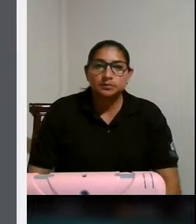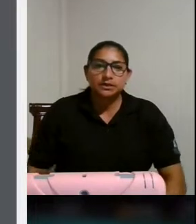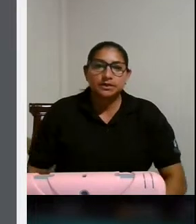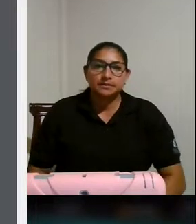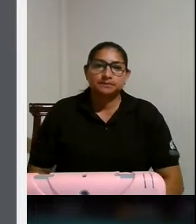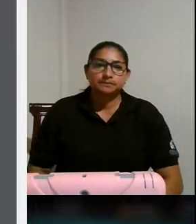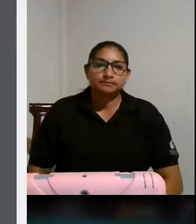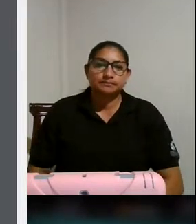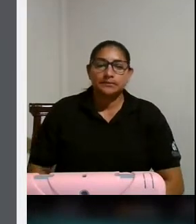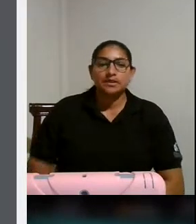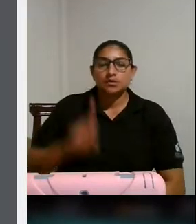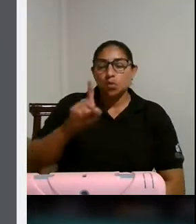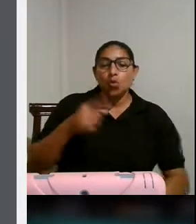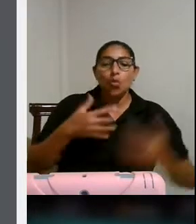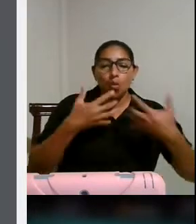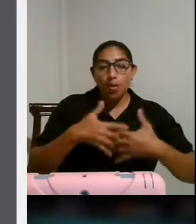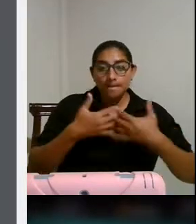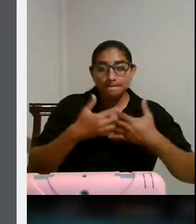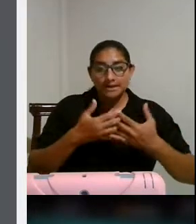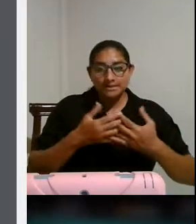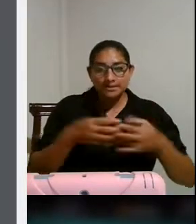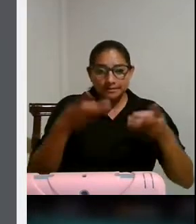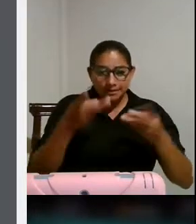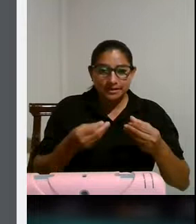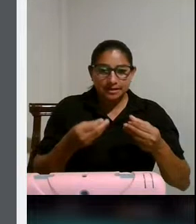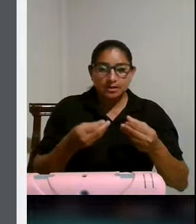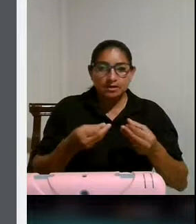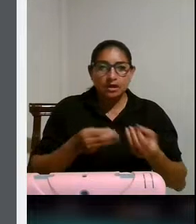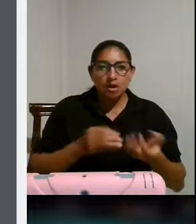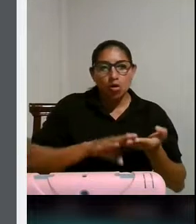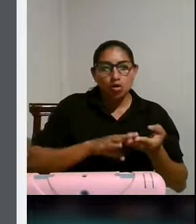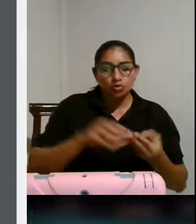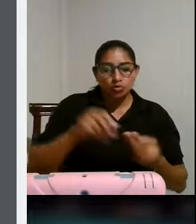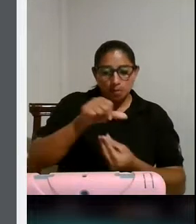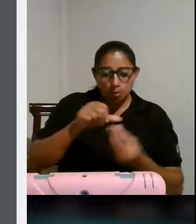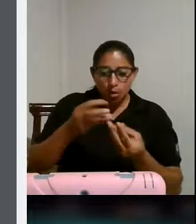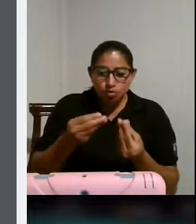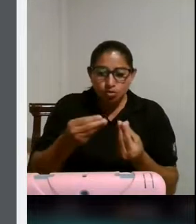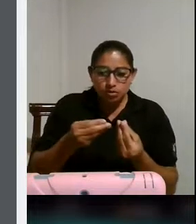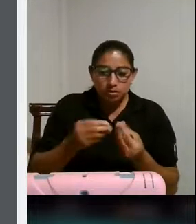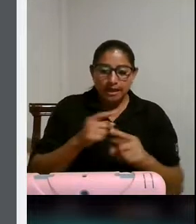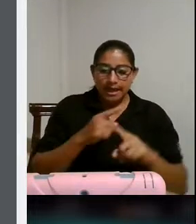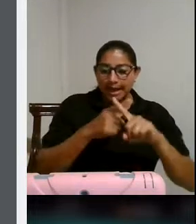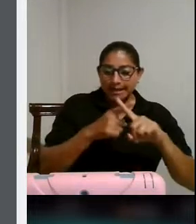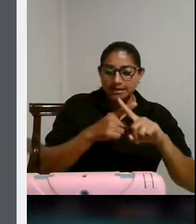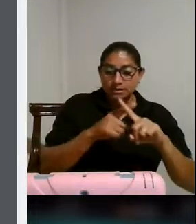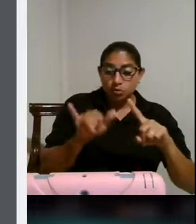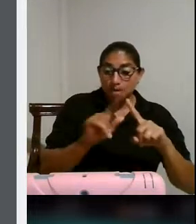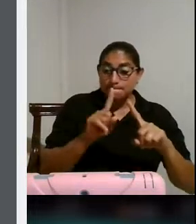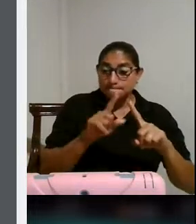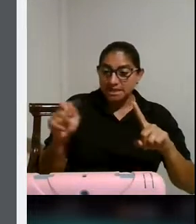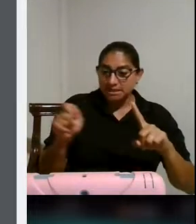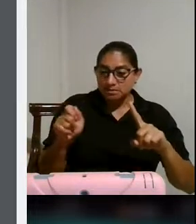Ok, dice, una empresa determina que el costo de producir X unidades al mes está dado